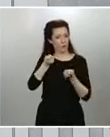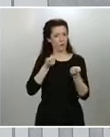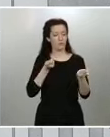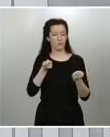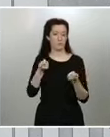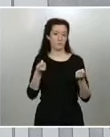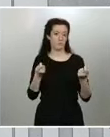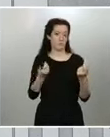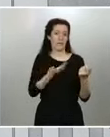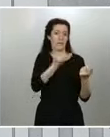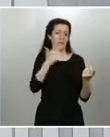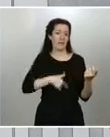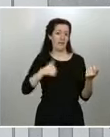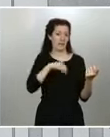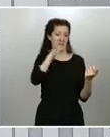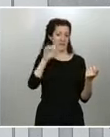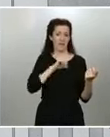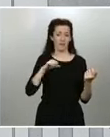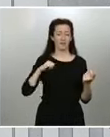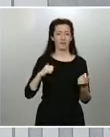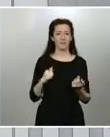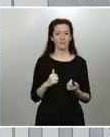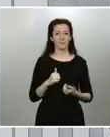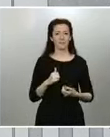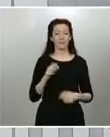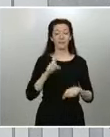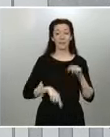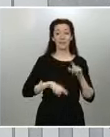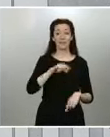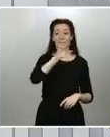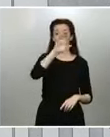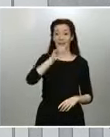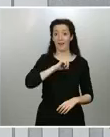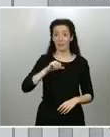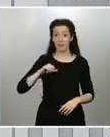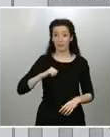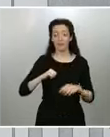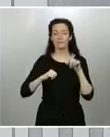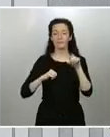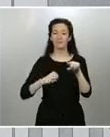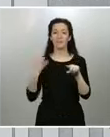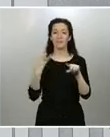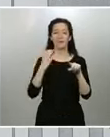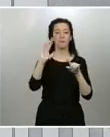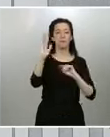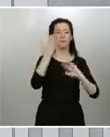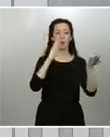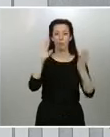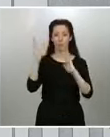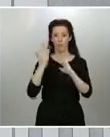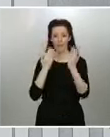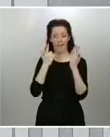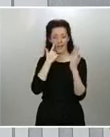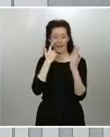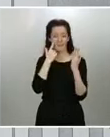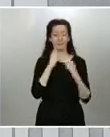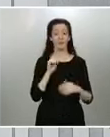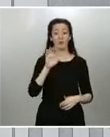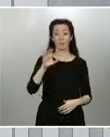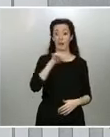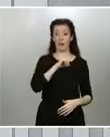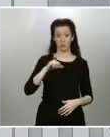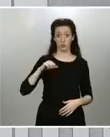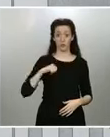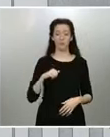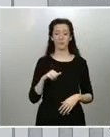someter o hacernos propuestas de qué partes de la comunidad autónoma del territorio como autónoma pueden progresar de fase